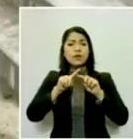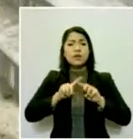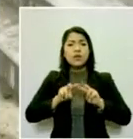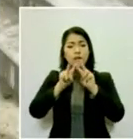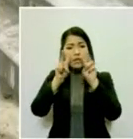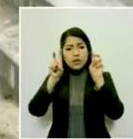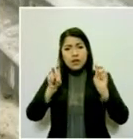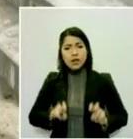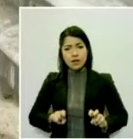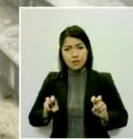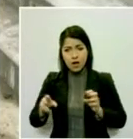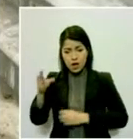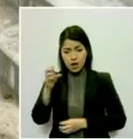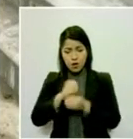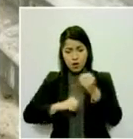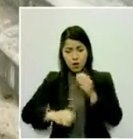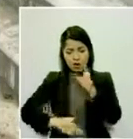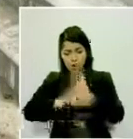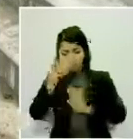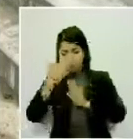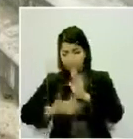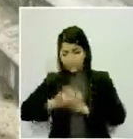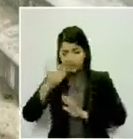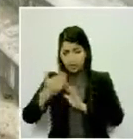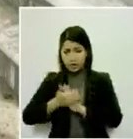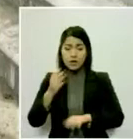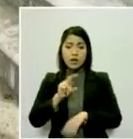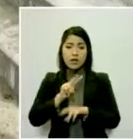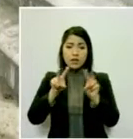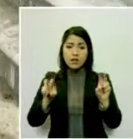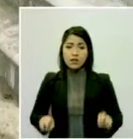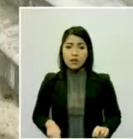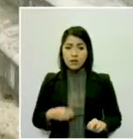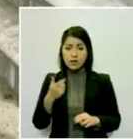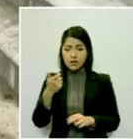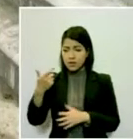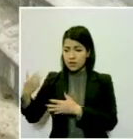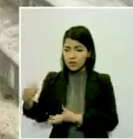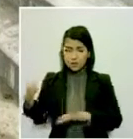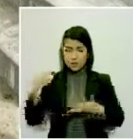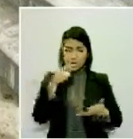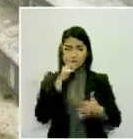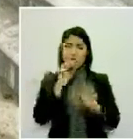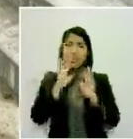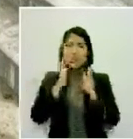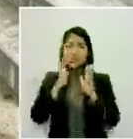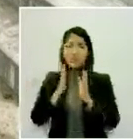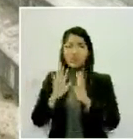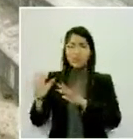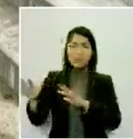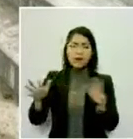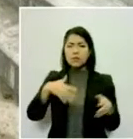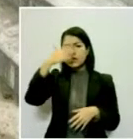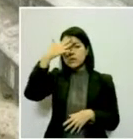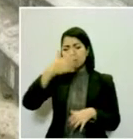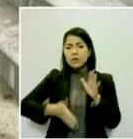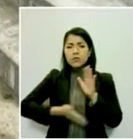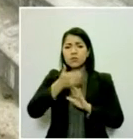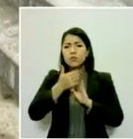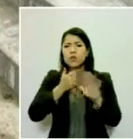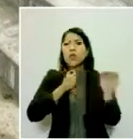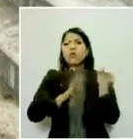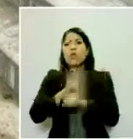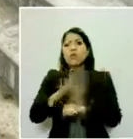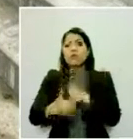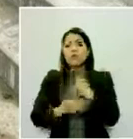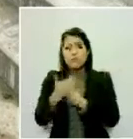pública, más allá de las comunidades de presupuesto directo que tienen obras y acciones ya estimadas, están entrando